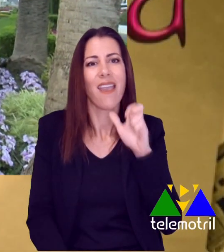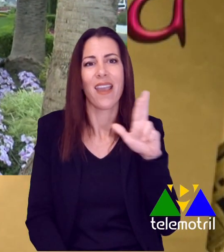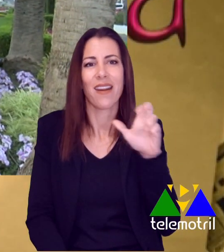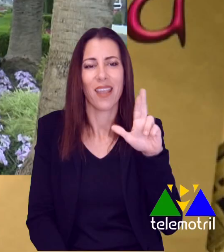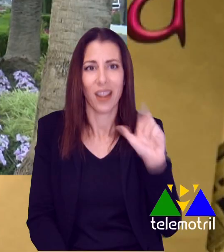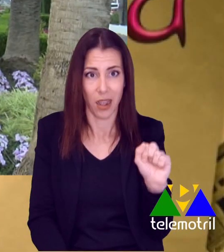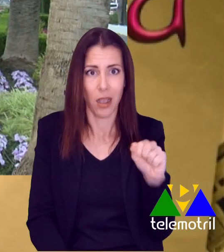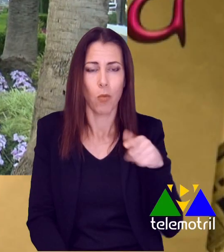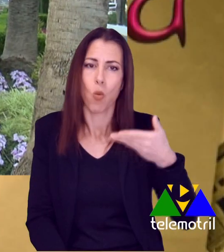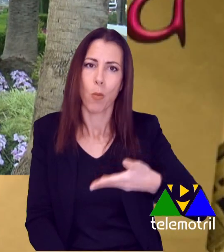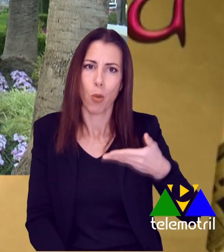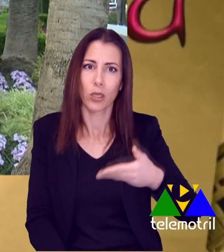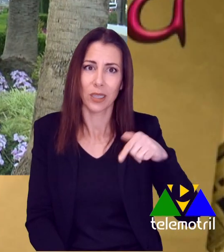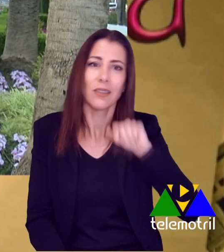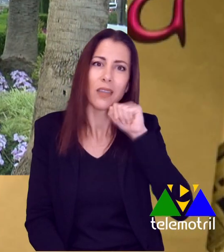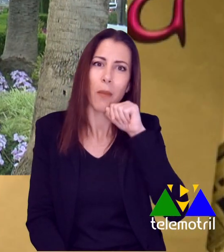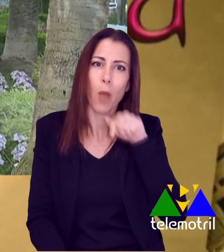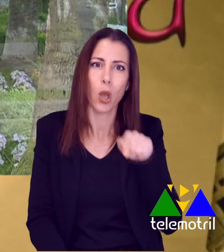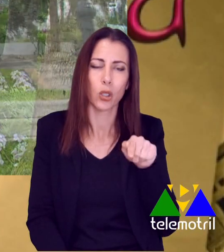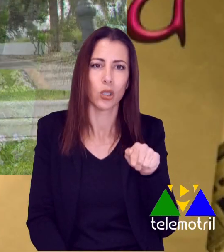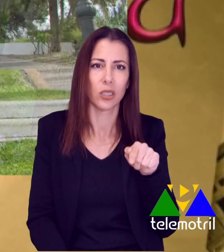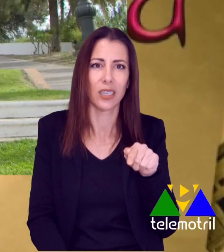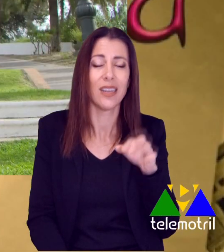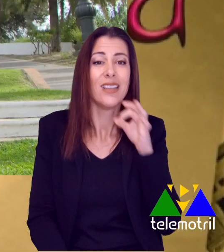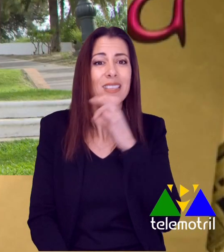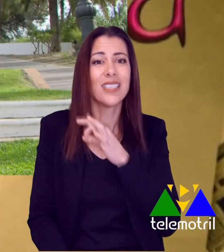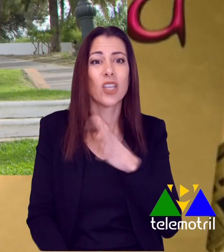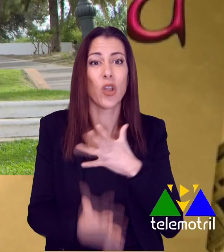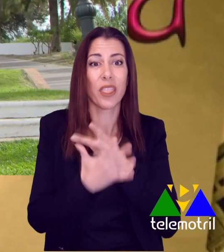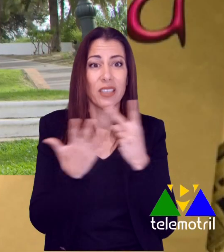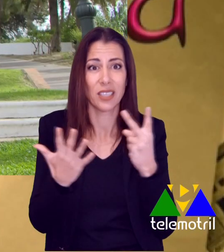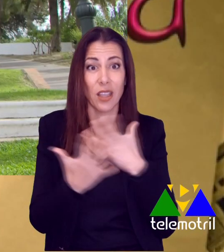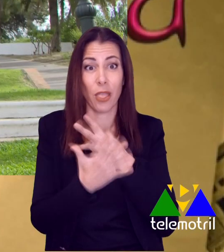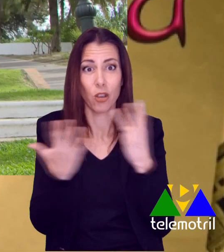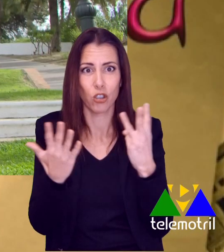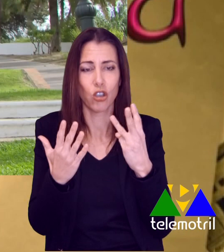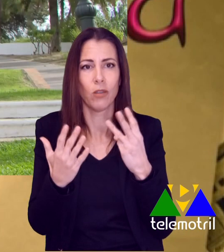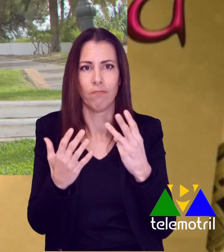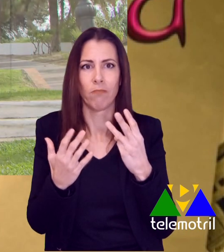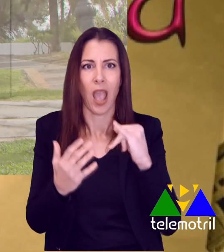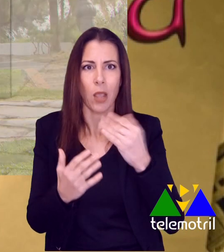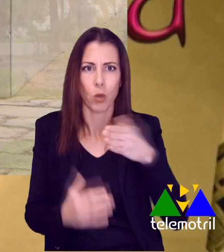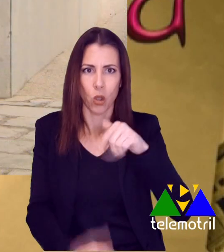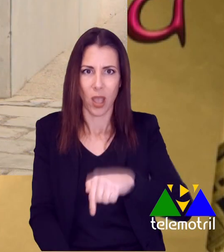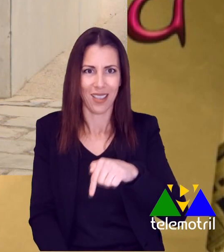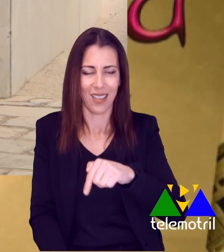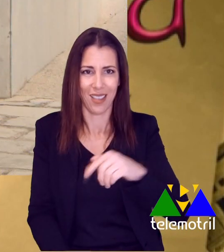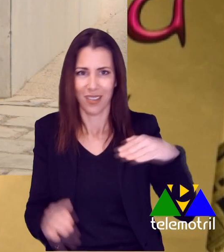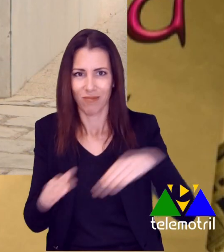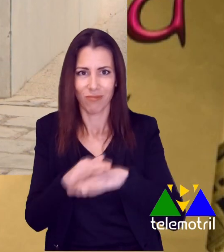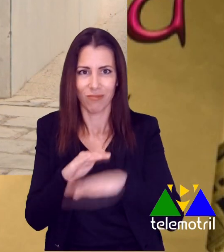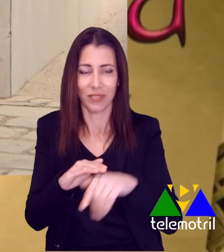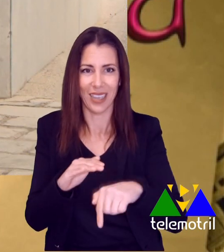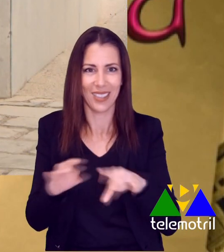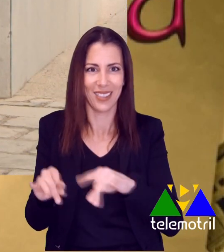Herrera, una familia que es muy importante en el Motril del siglo XVII y XVIII, están enterrados los aquí. Del Palacete.